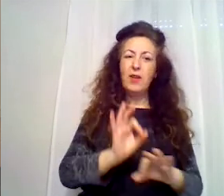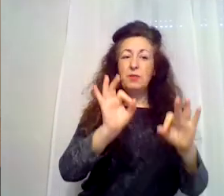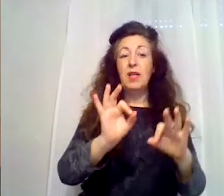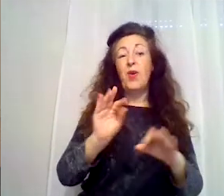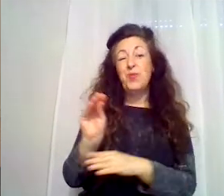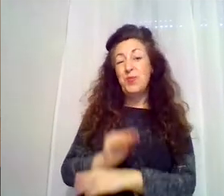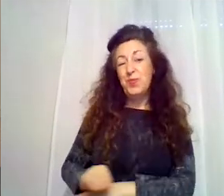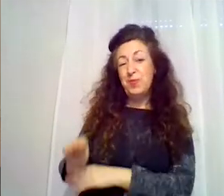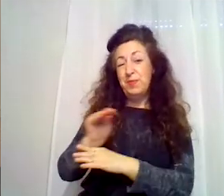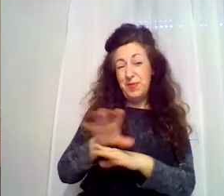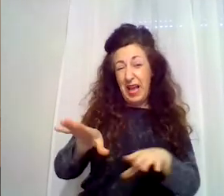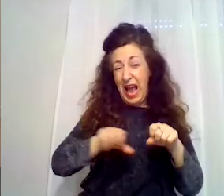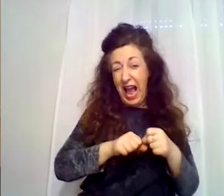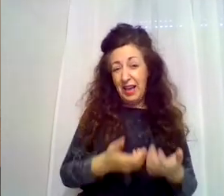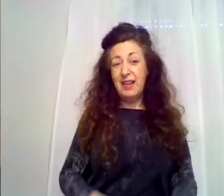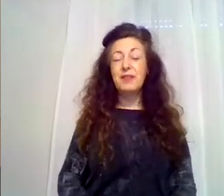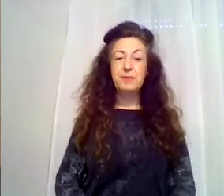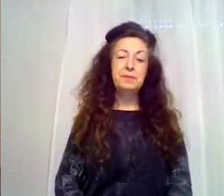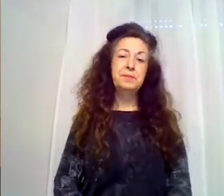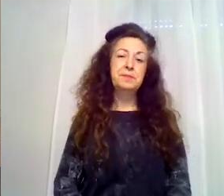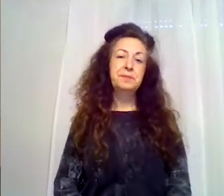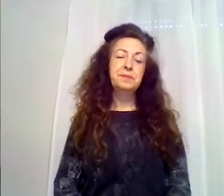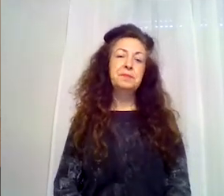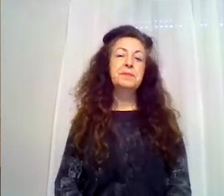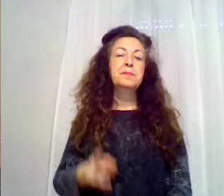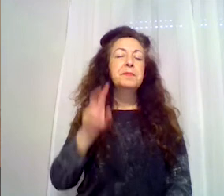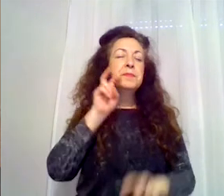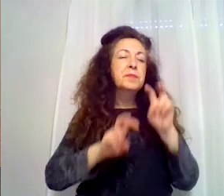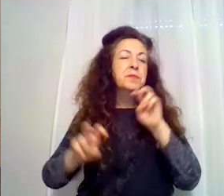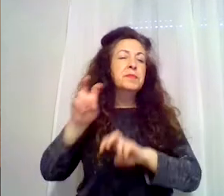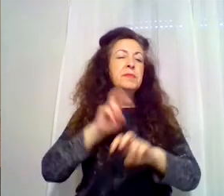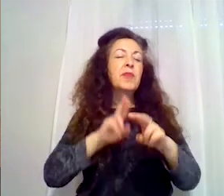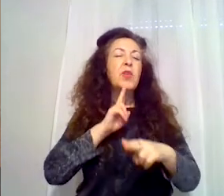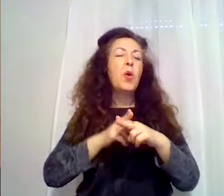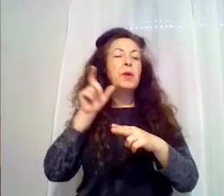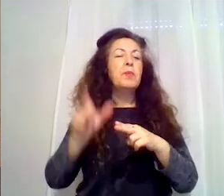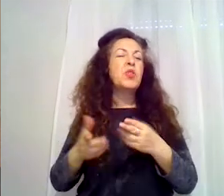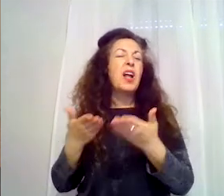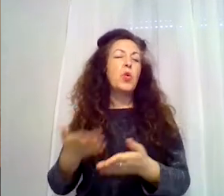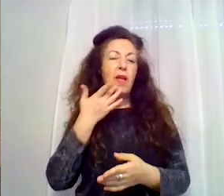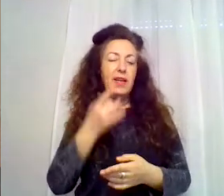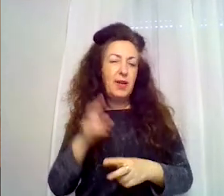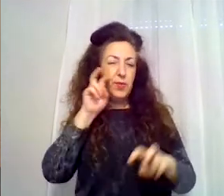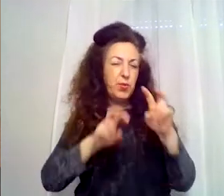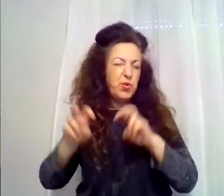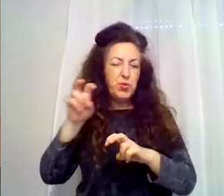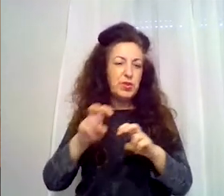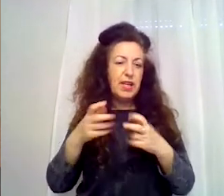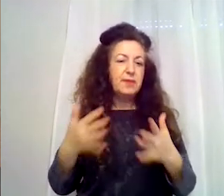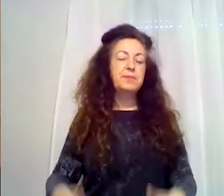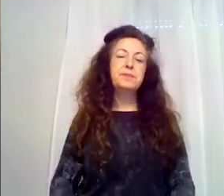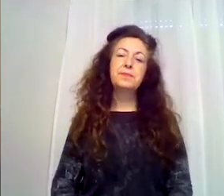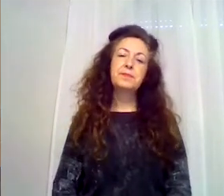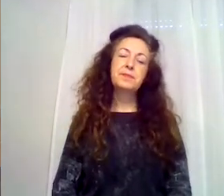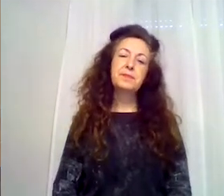el que le lleva. Claro, porque él debió de ver en el crío, pues porque cuando él entra en el Corpus Christi no es como ahora que entramos en la universidad con